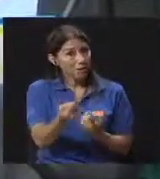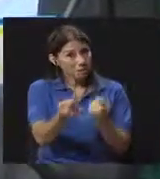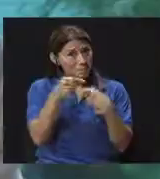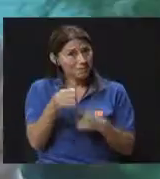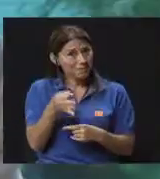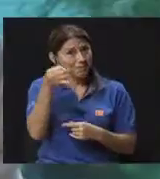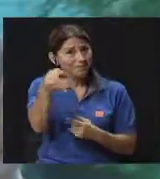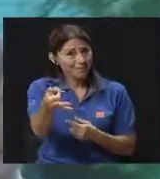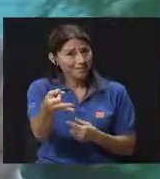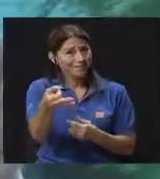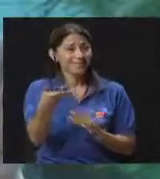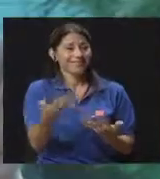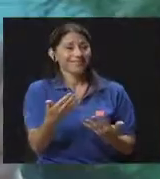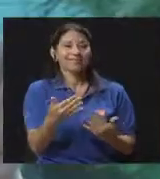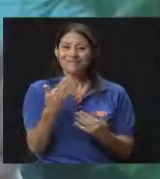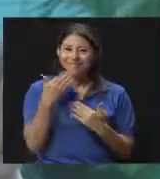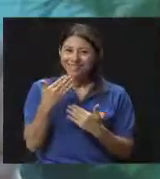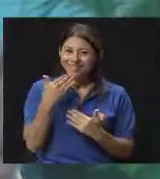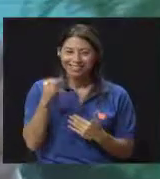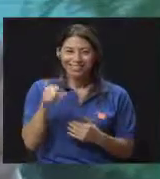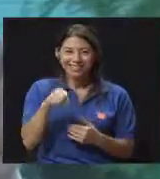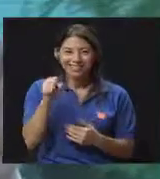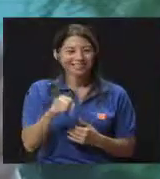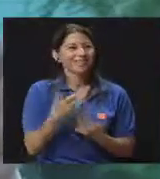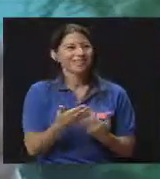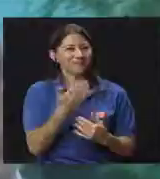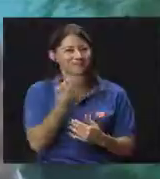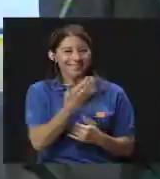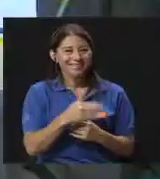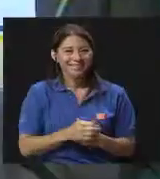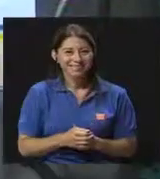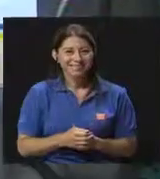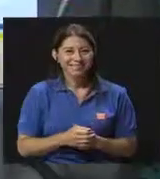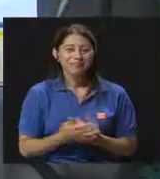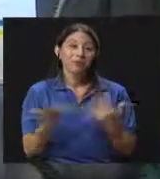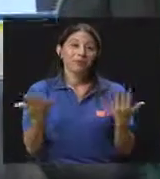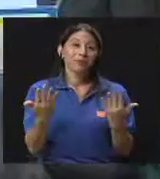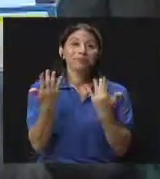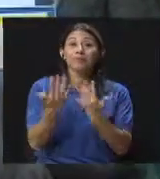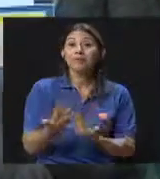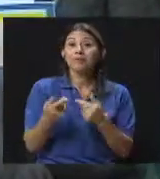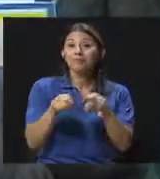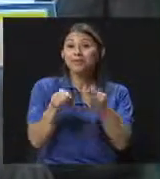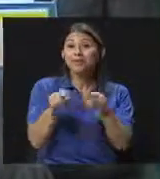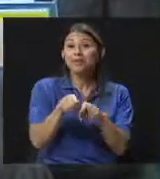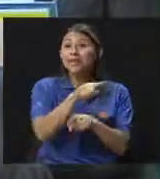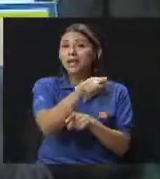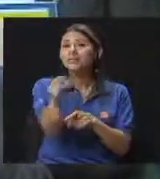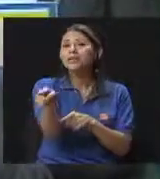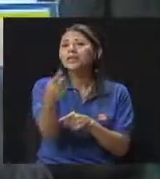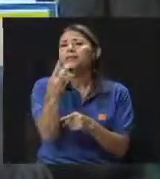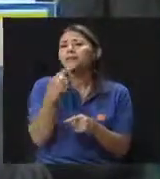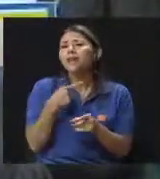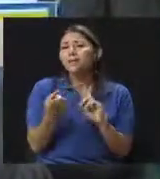que esta sea la primera de muchas otras visitas. Muchas gracias. Gracias. Bueno, y esperamos también que usted nos haga llegar esas